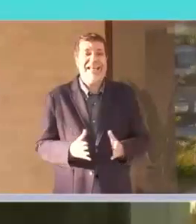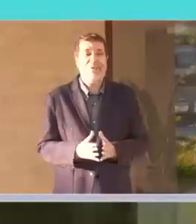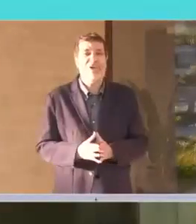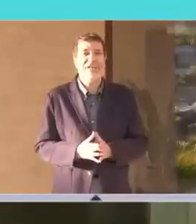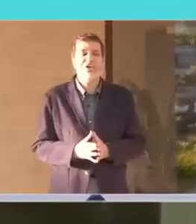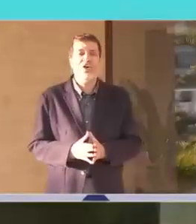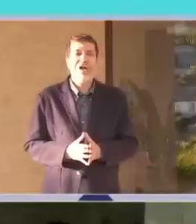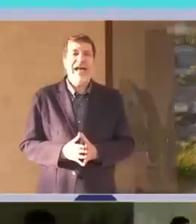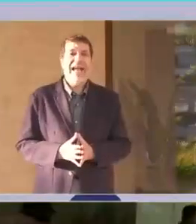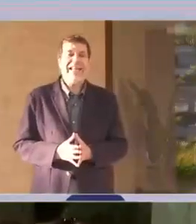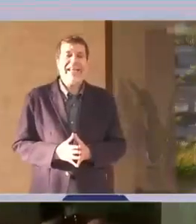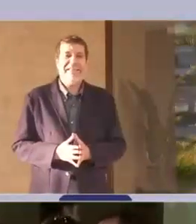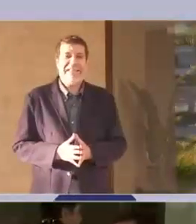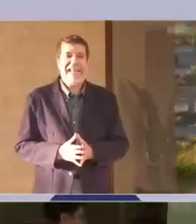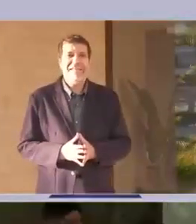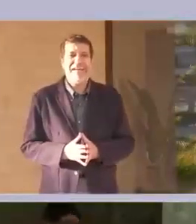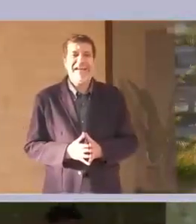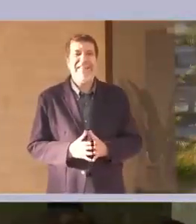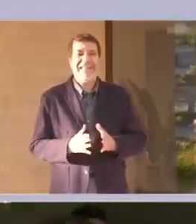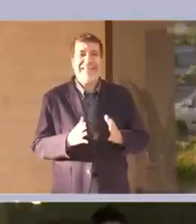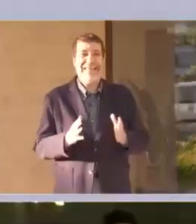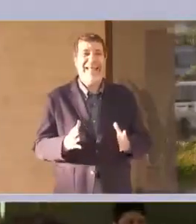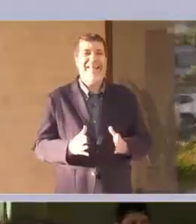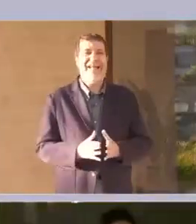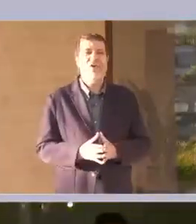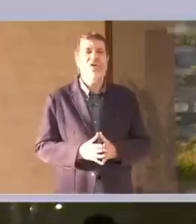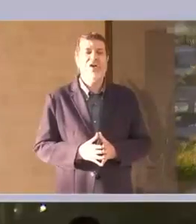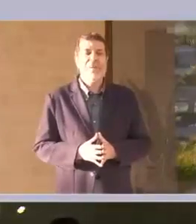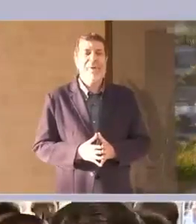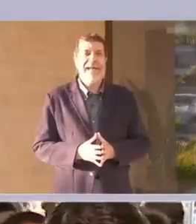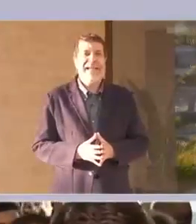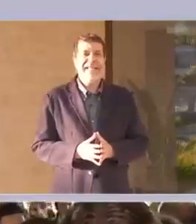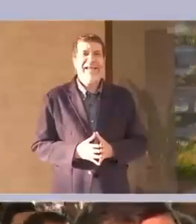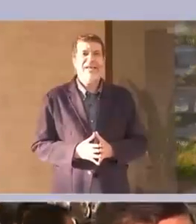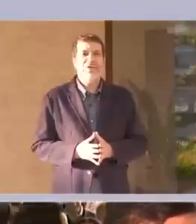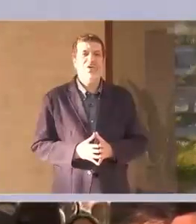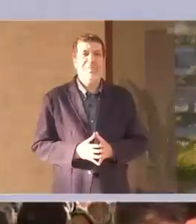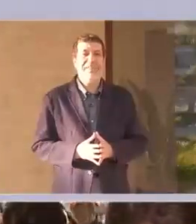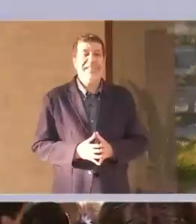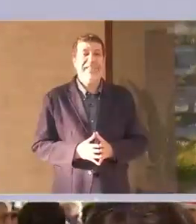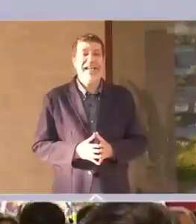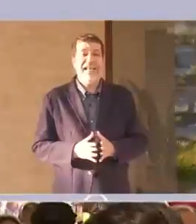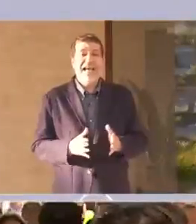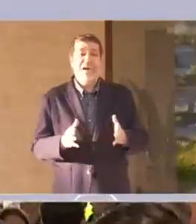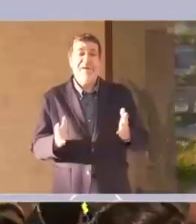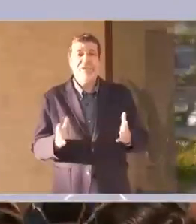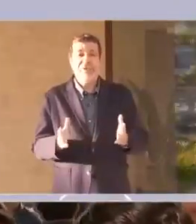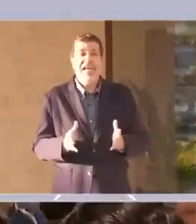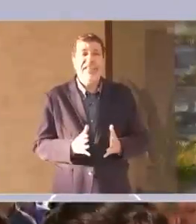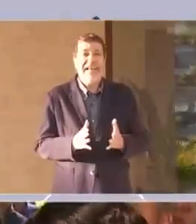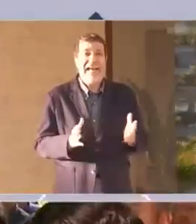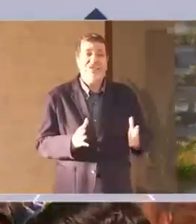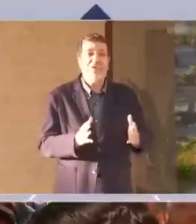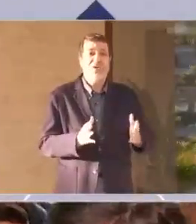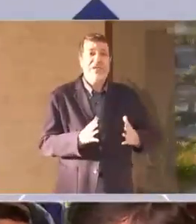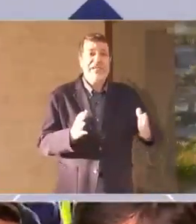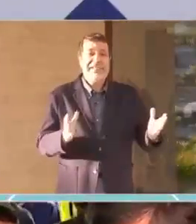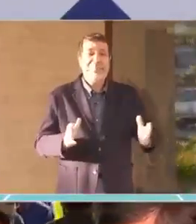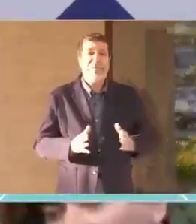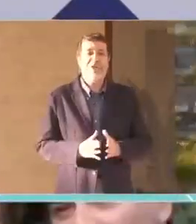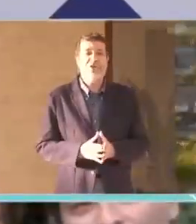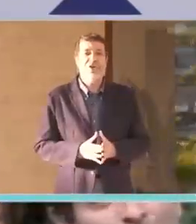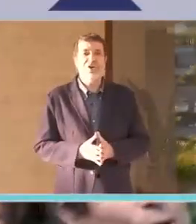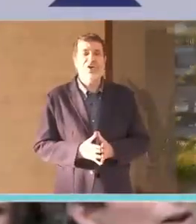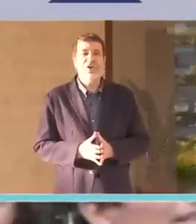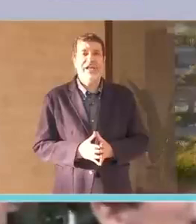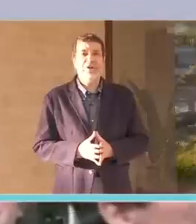a ser candidatos. Por lo tanto, hay que revisar las barreras de entrada, ¿no?, para candidatos presidenciales. Acuérdense ustedes del caso de